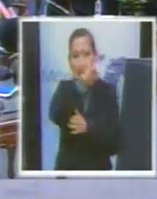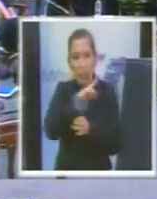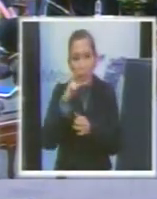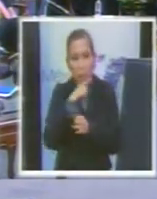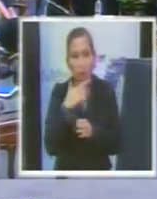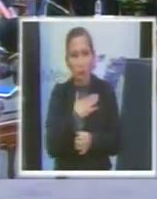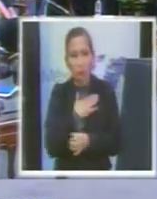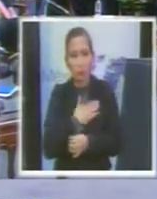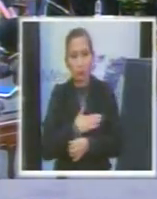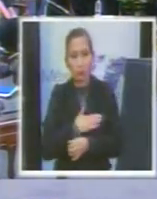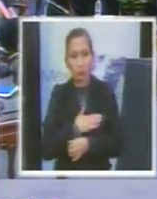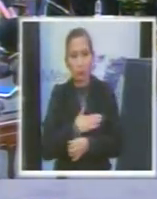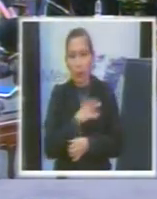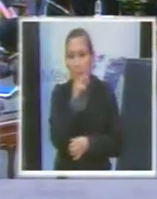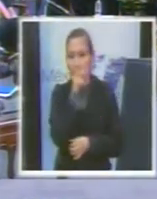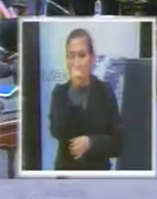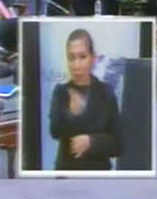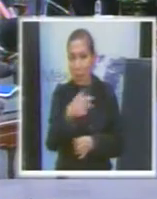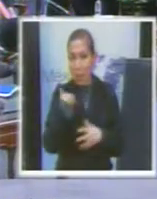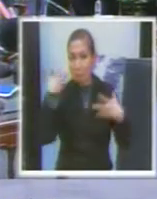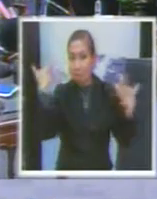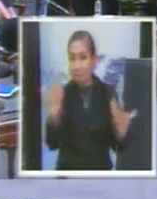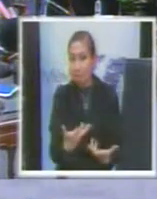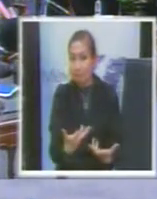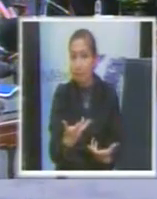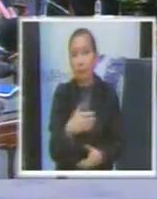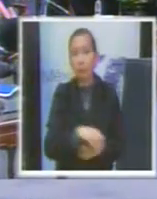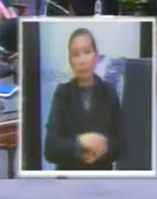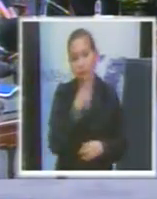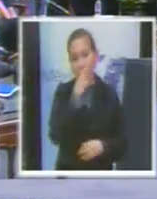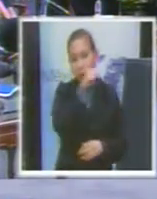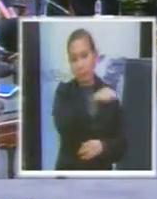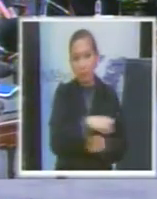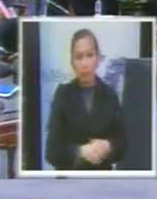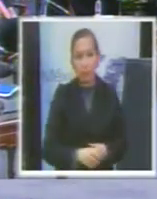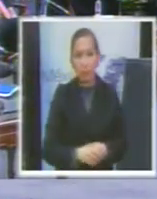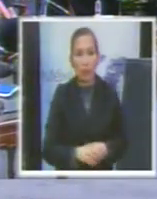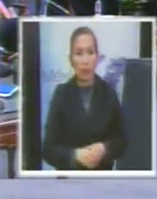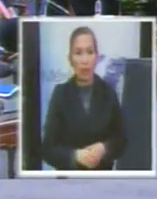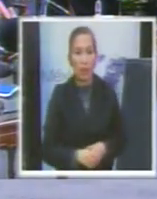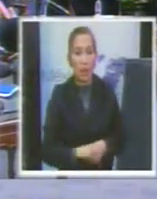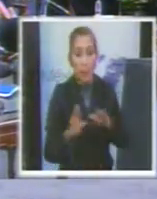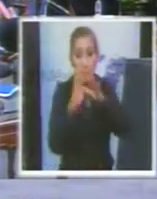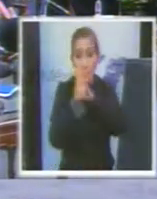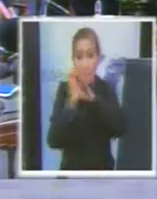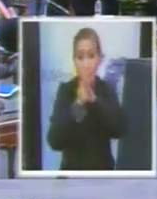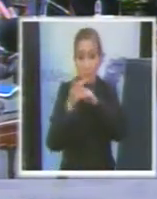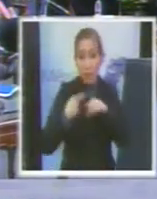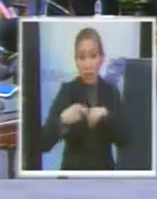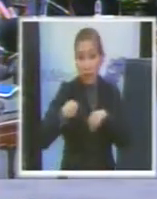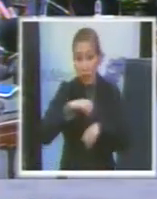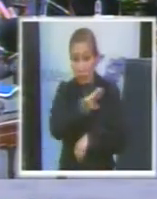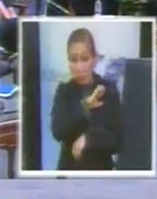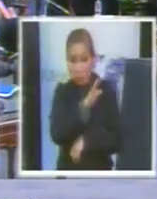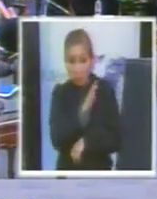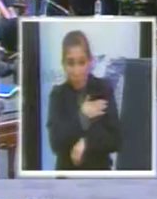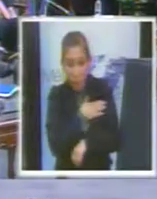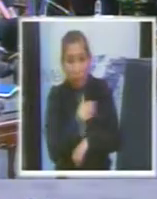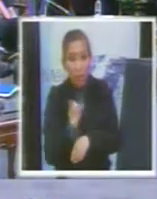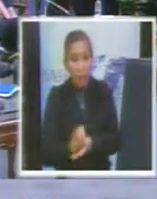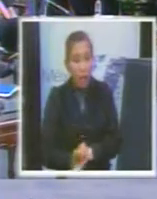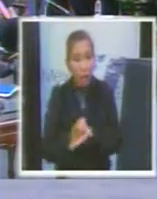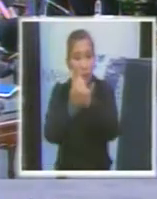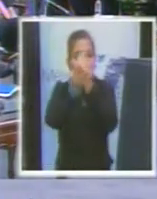de la justicia, de la palabra y de los hechos, decía él. La inmigración de los republicanos españoles no solo nos dio